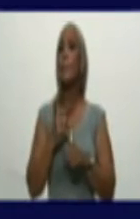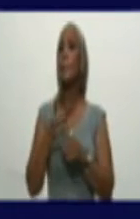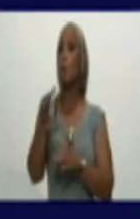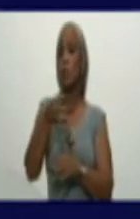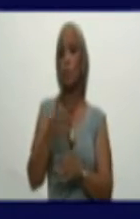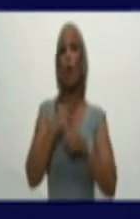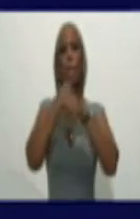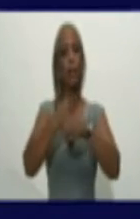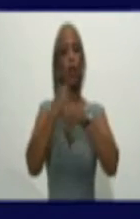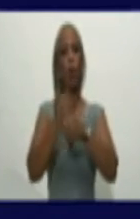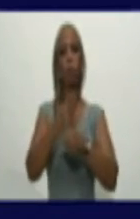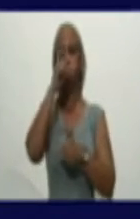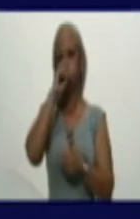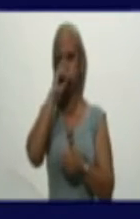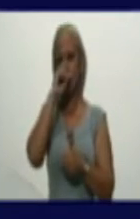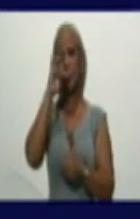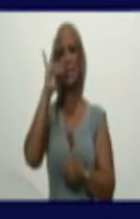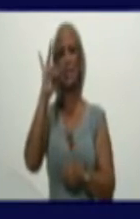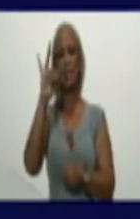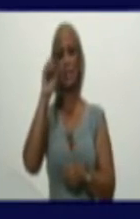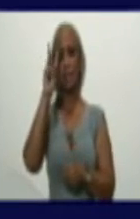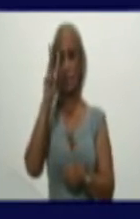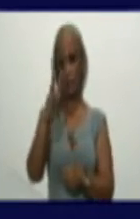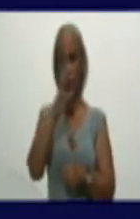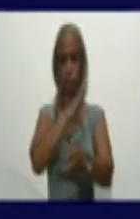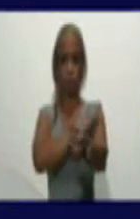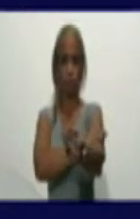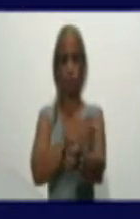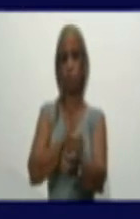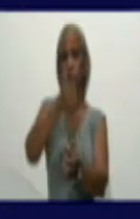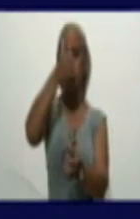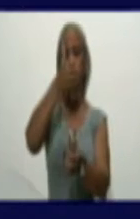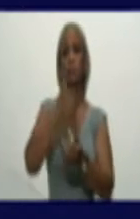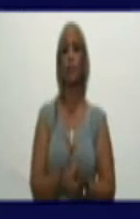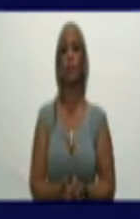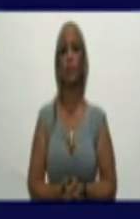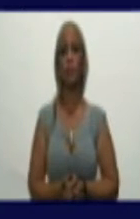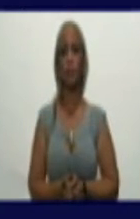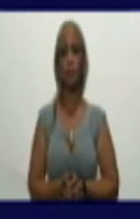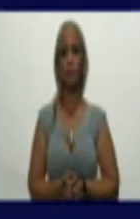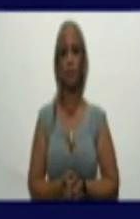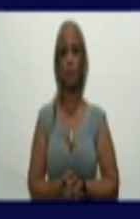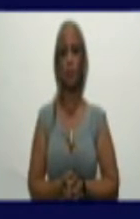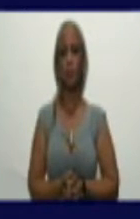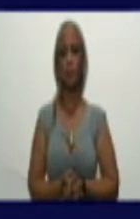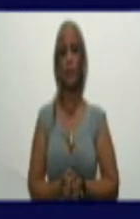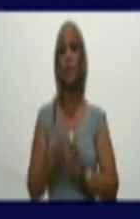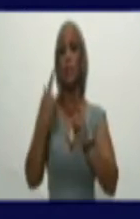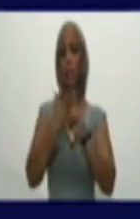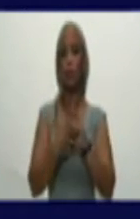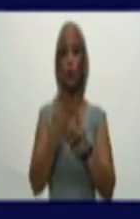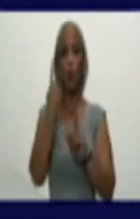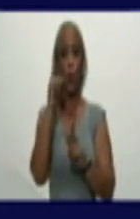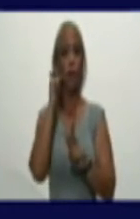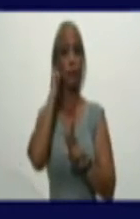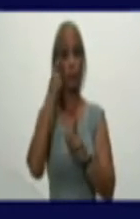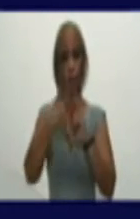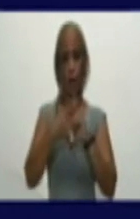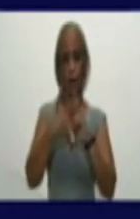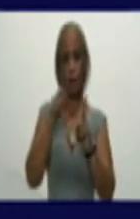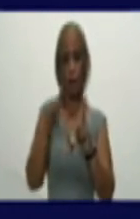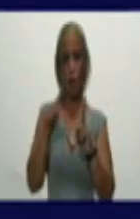de 73 años de Pilón, hipertenso y procedente de un área en transmisión, y una paciente de Bayamo, femenina